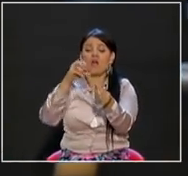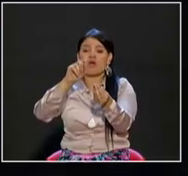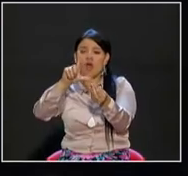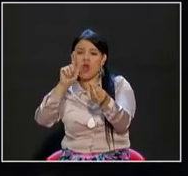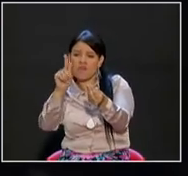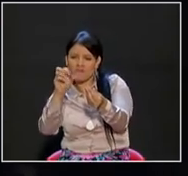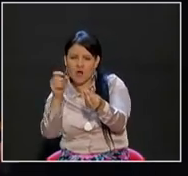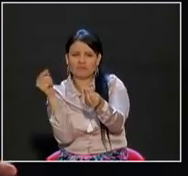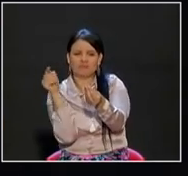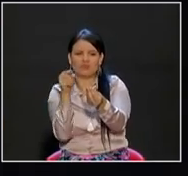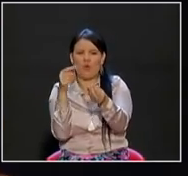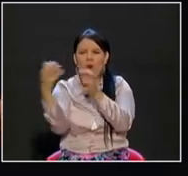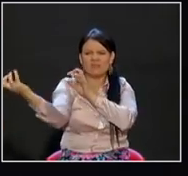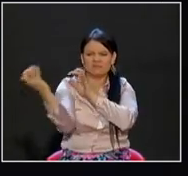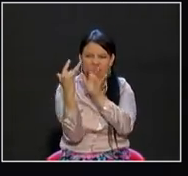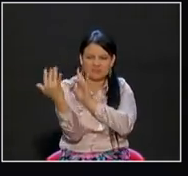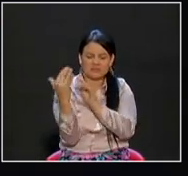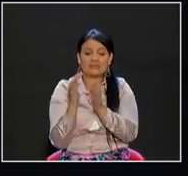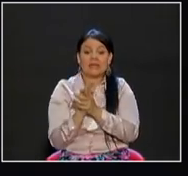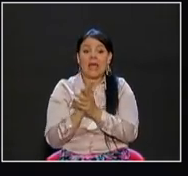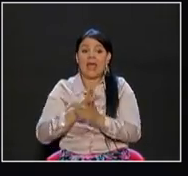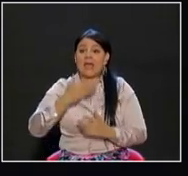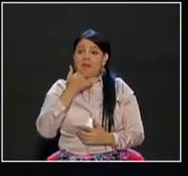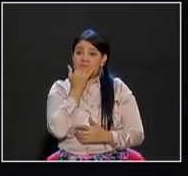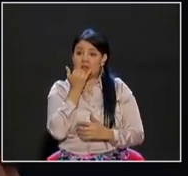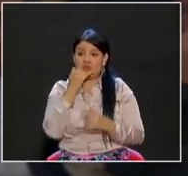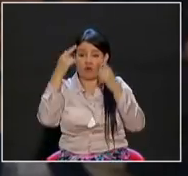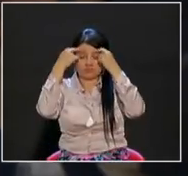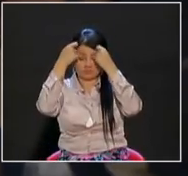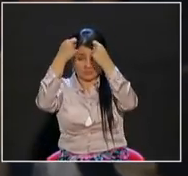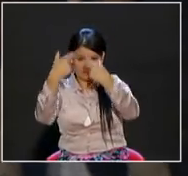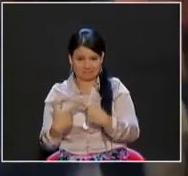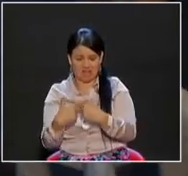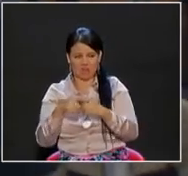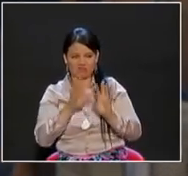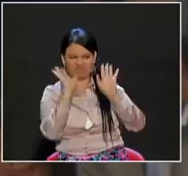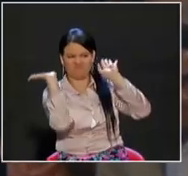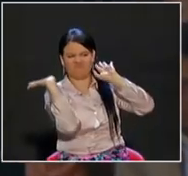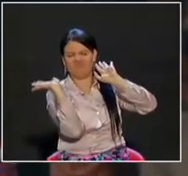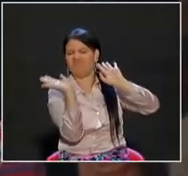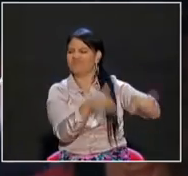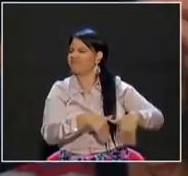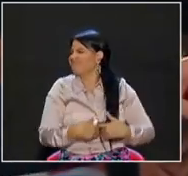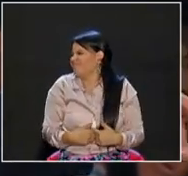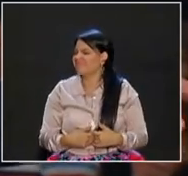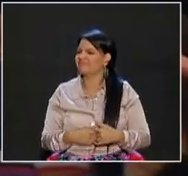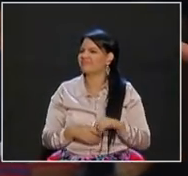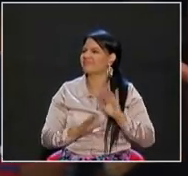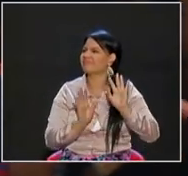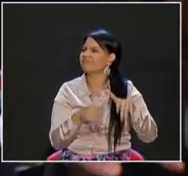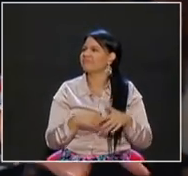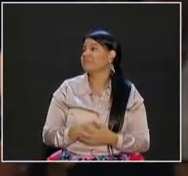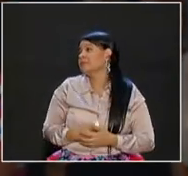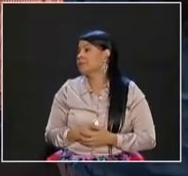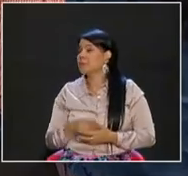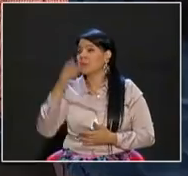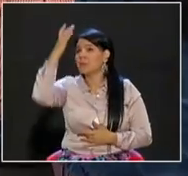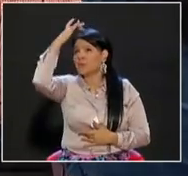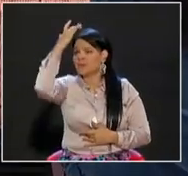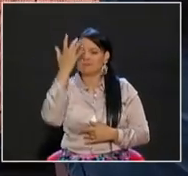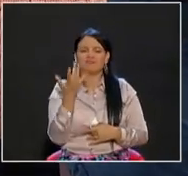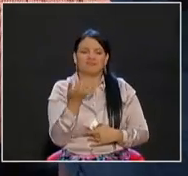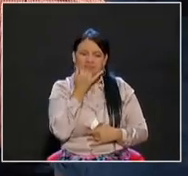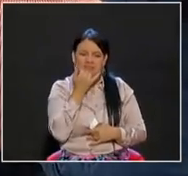abandono del estado y un abandono particularmente de esta gobernación de programas muy importantes que ya están haciendo como